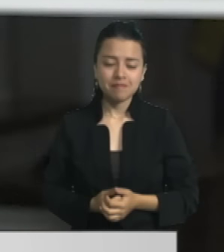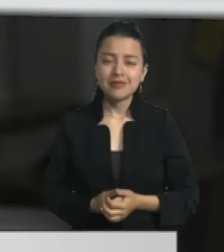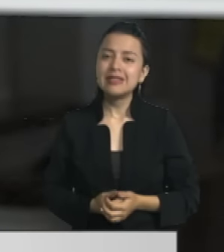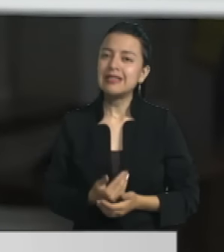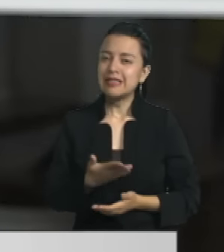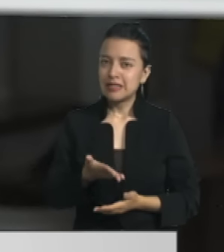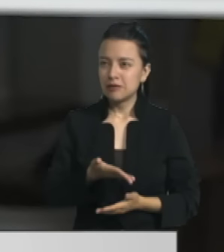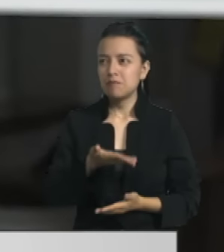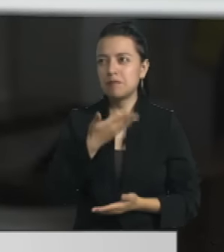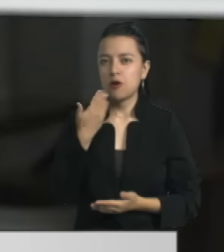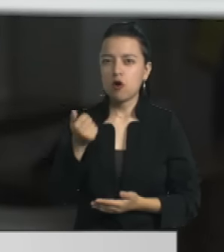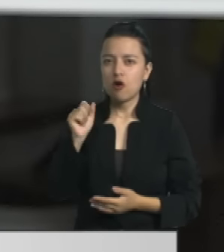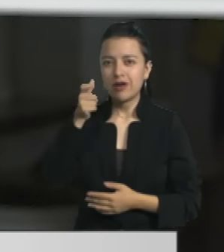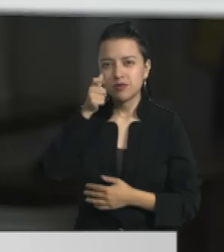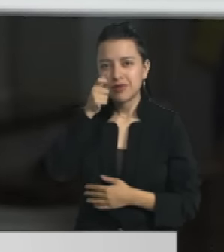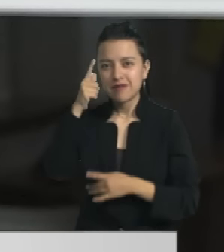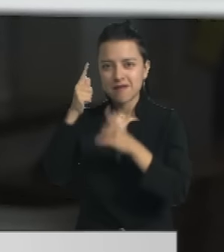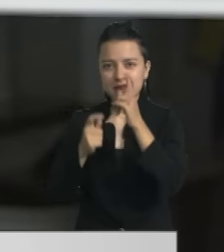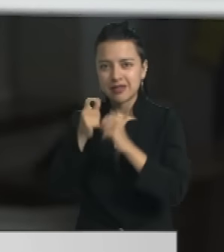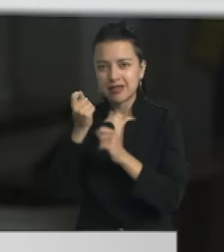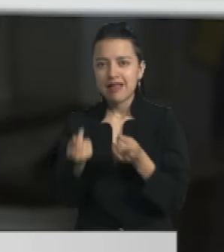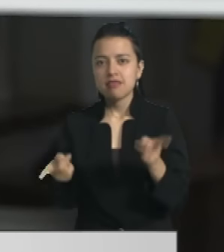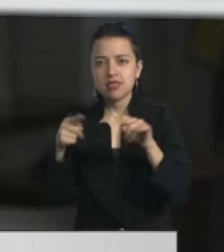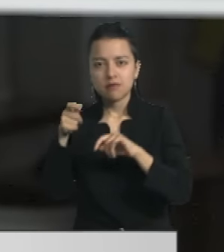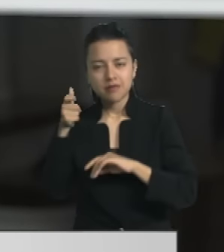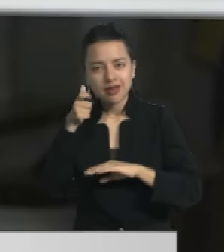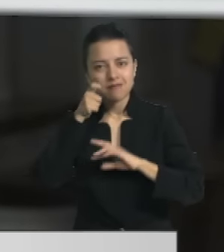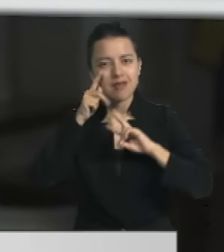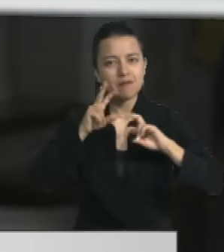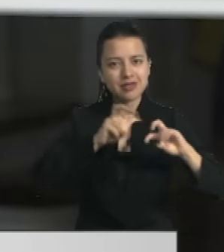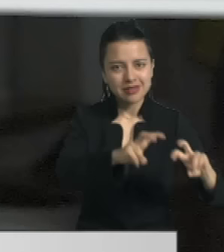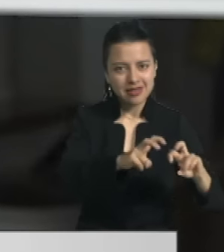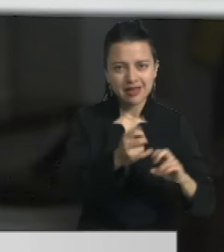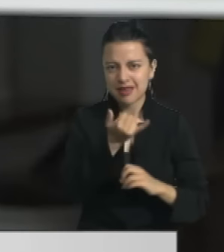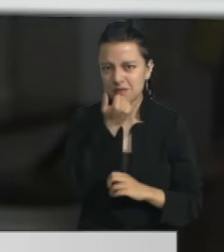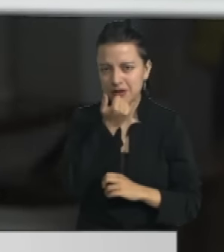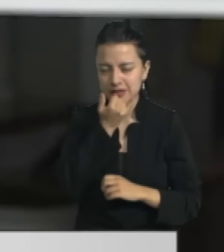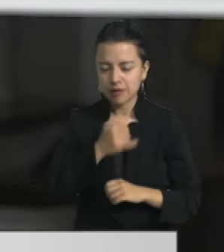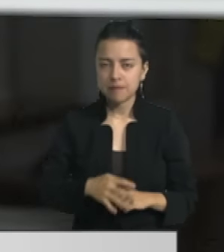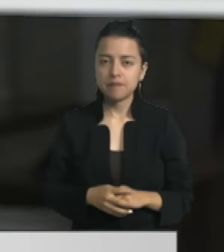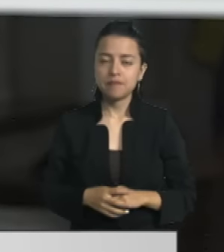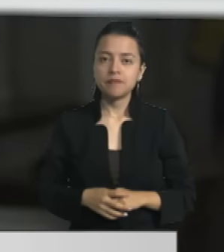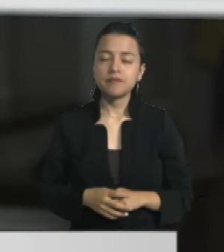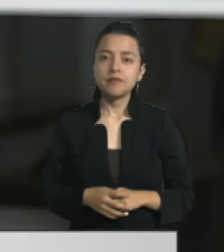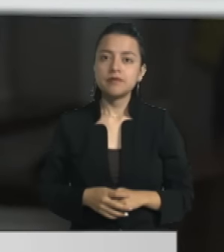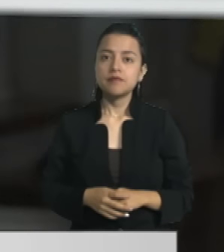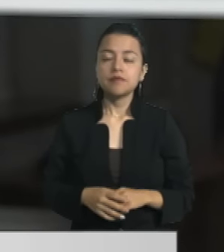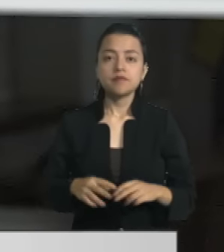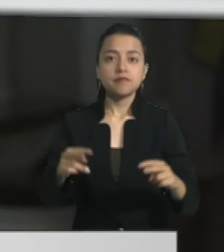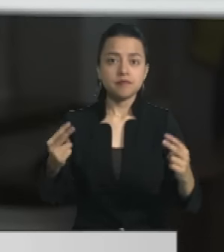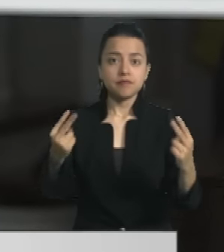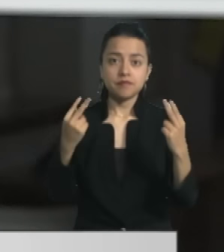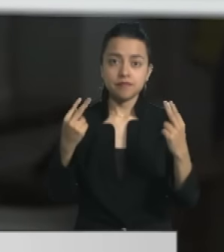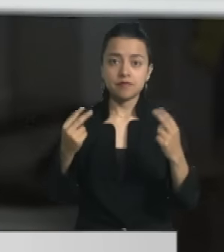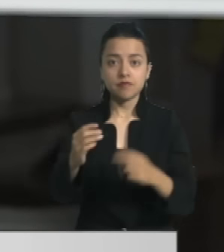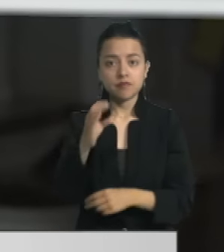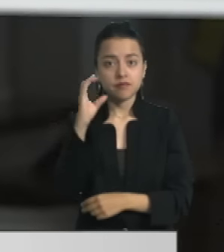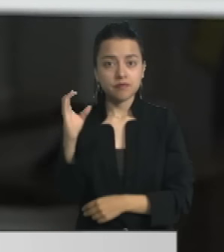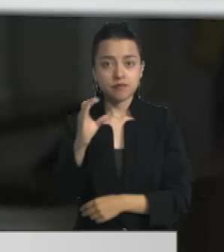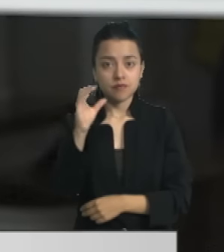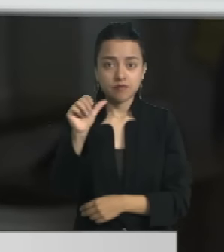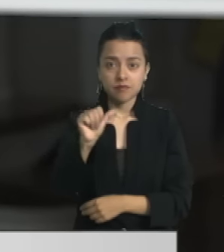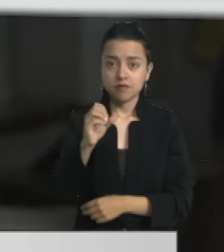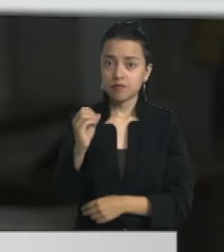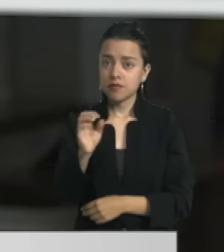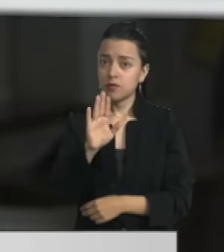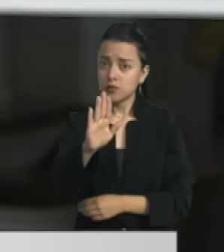la superintendencia financiera para que también investigue lo que está sucediendo allí mi mensaje es colombianos y colombianas deben